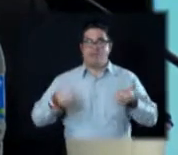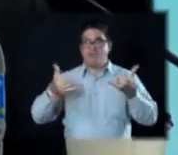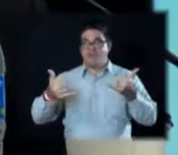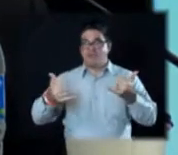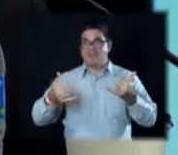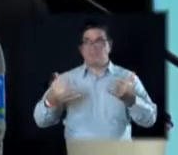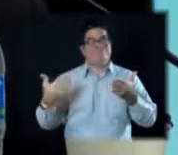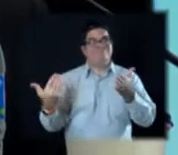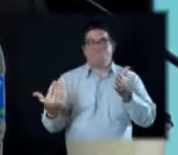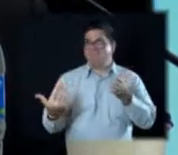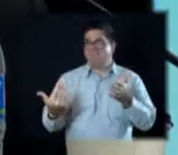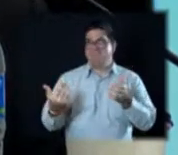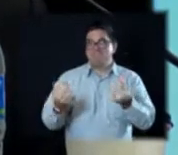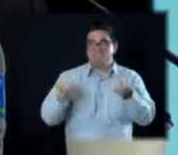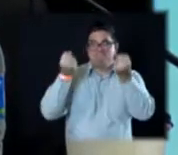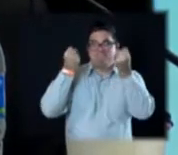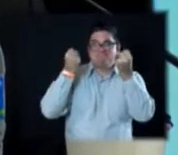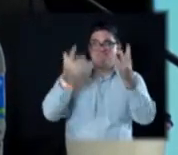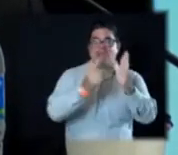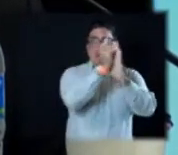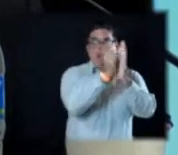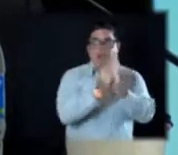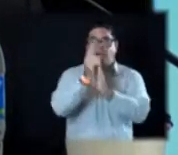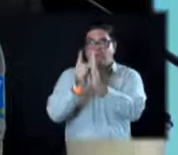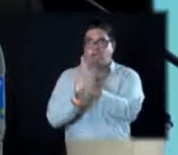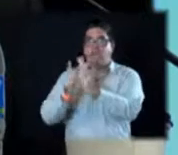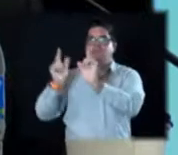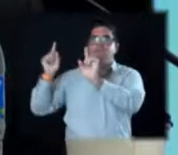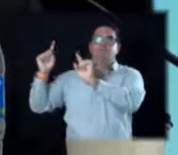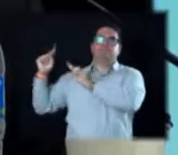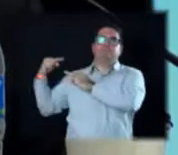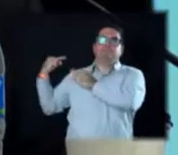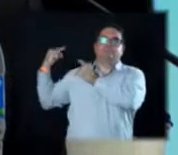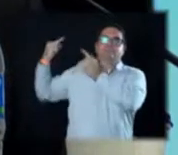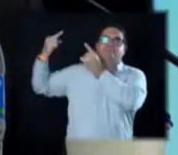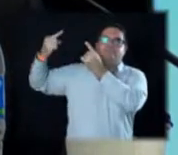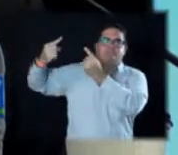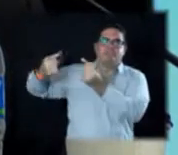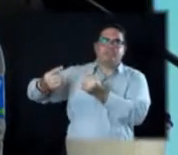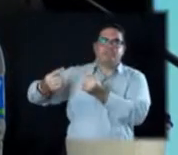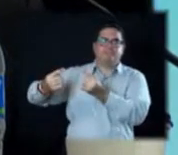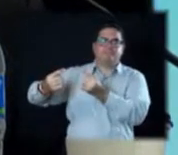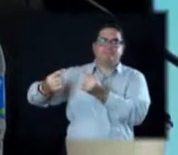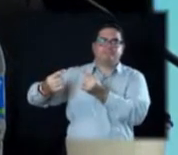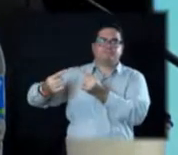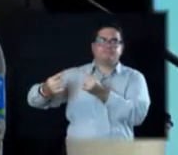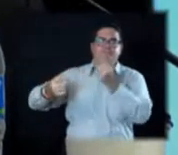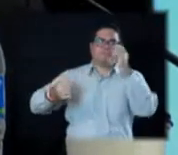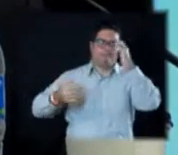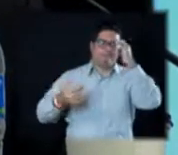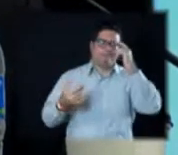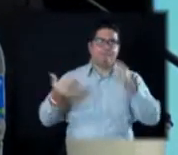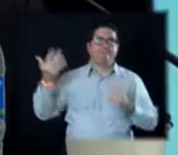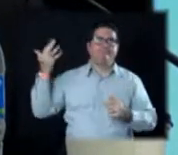hay mucha legislación que es para las fechas de, incluso antes de la Constitución, de cómo